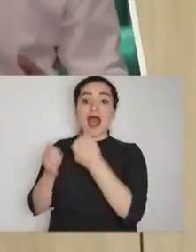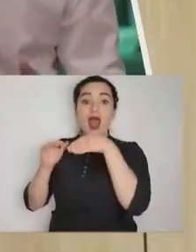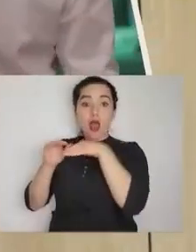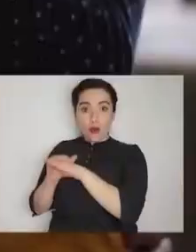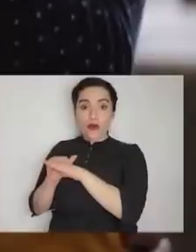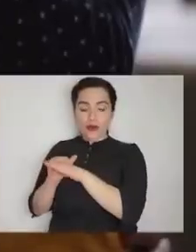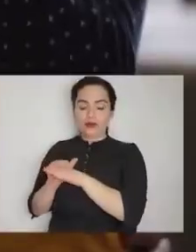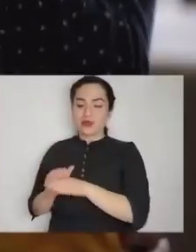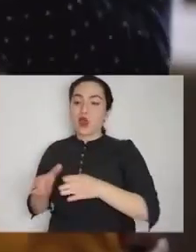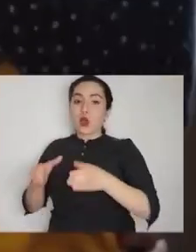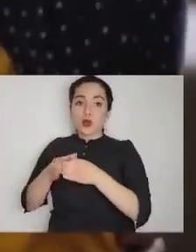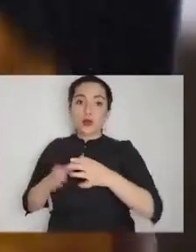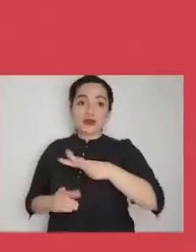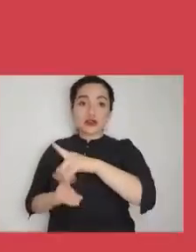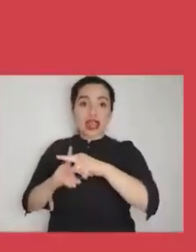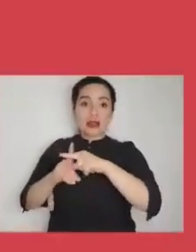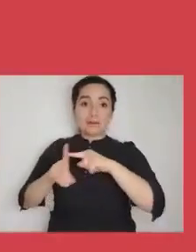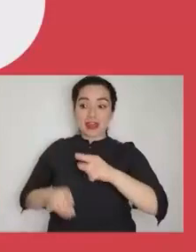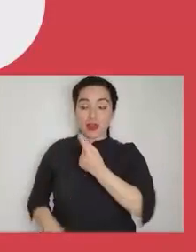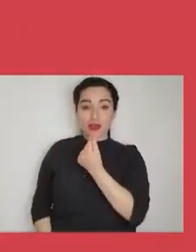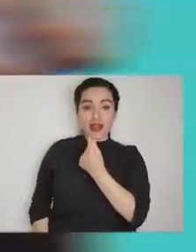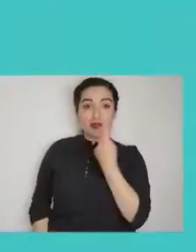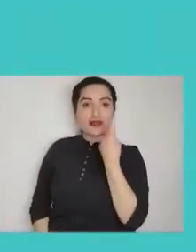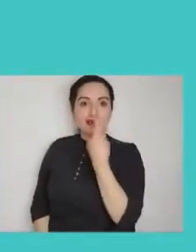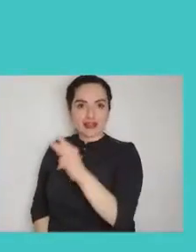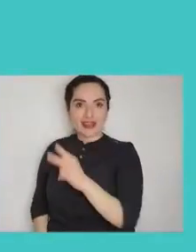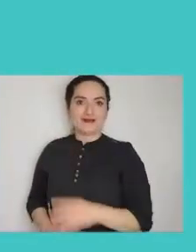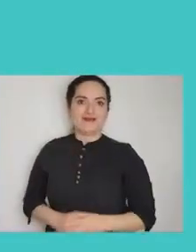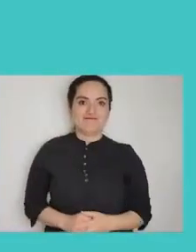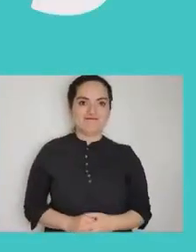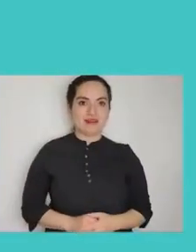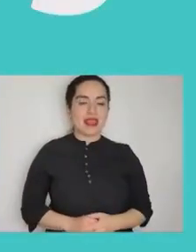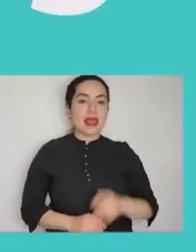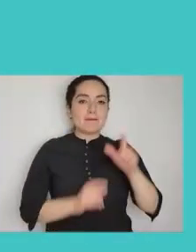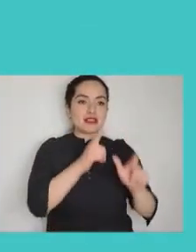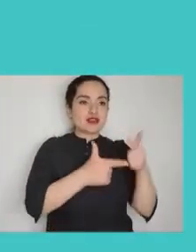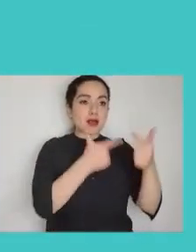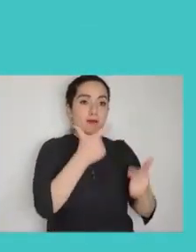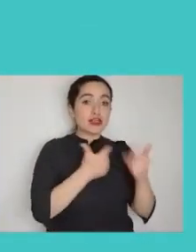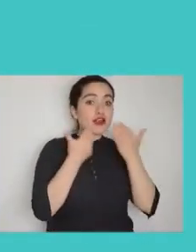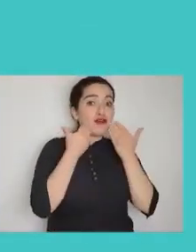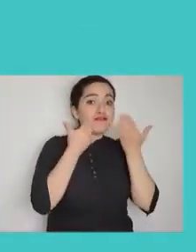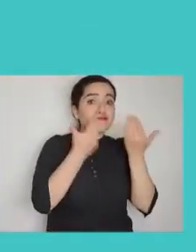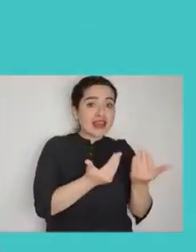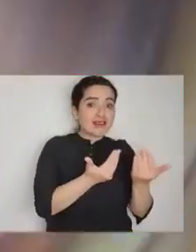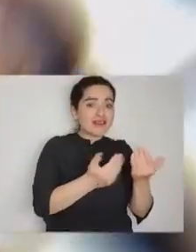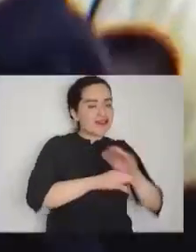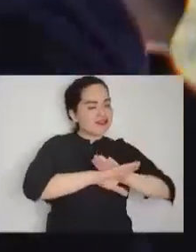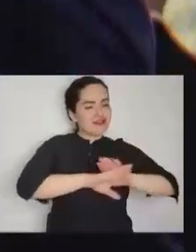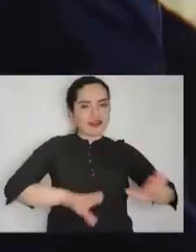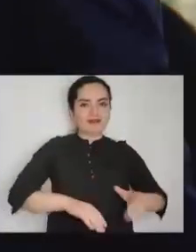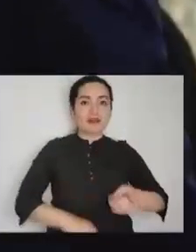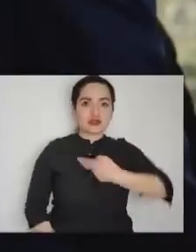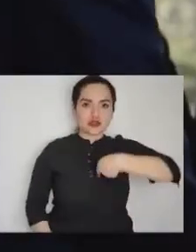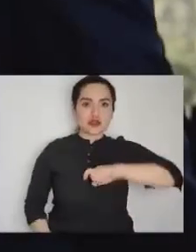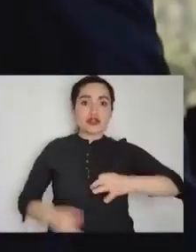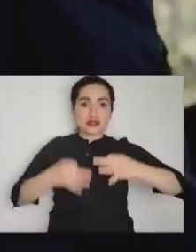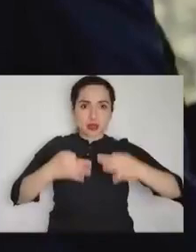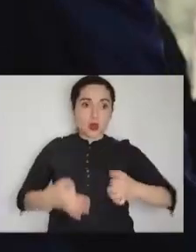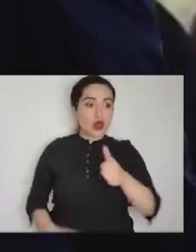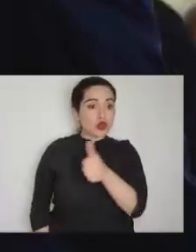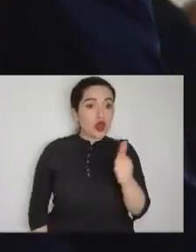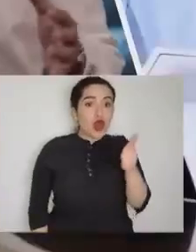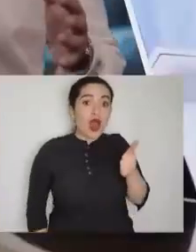de la clase media y clase media emergente. No más beneficios para los políticos. Nosotros estamos seguros de que todas